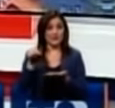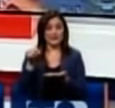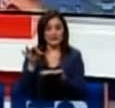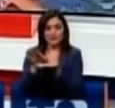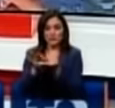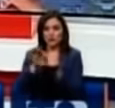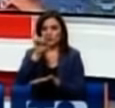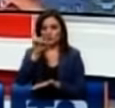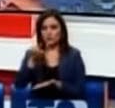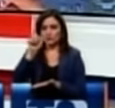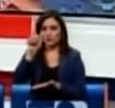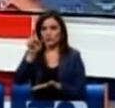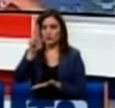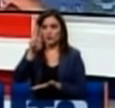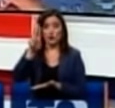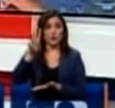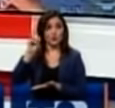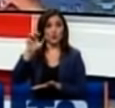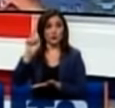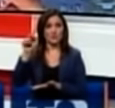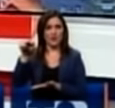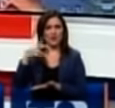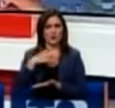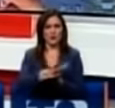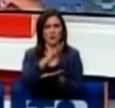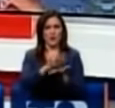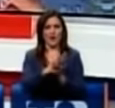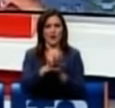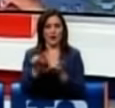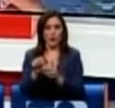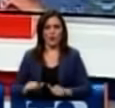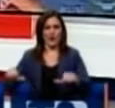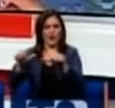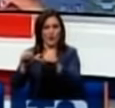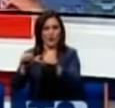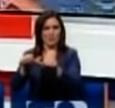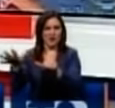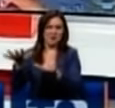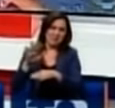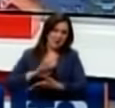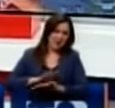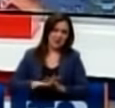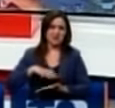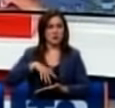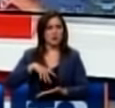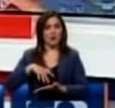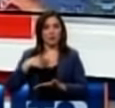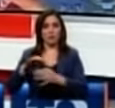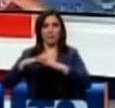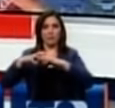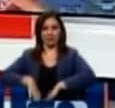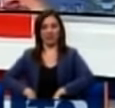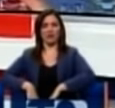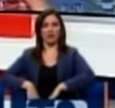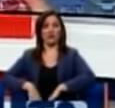ha revelado problemas de orden estructural que ha puesto en riesgo a esta ciudad patrimonial. El problema